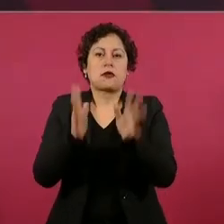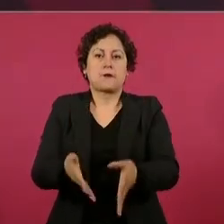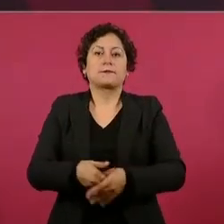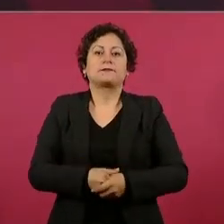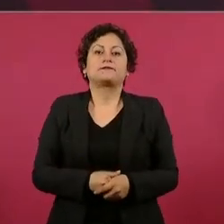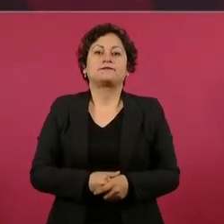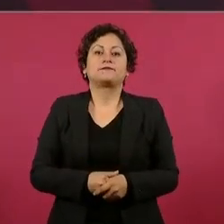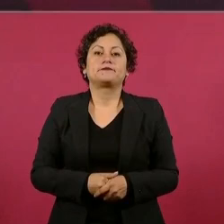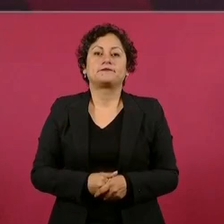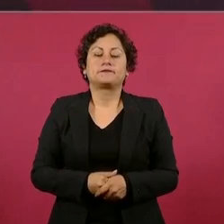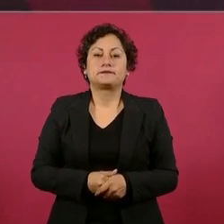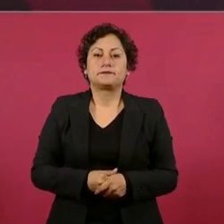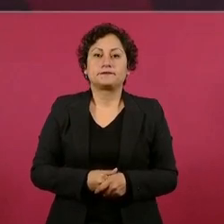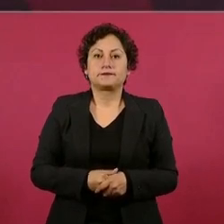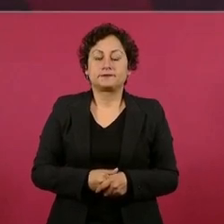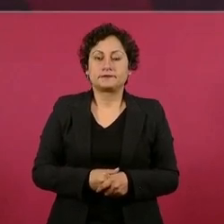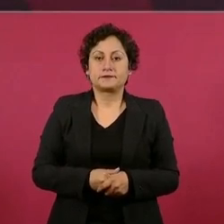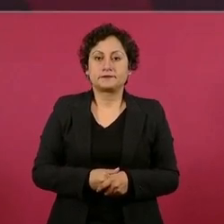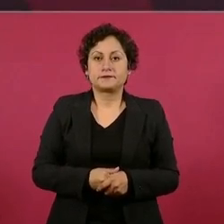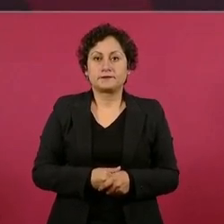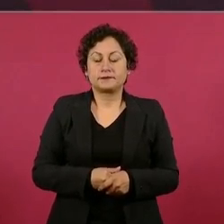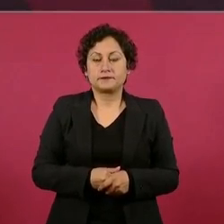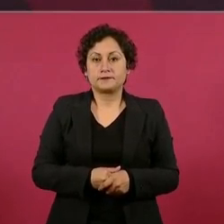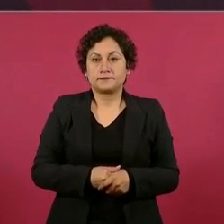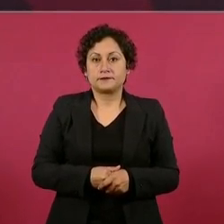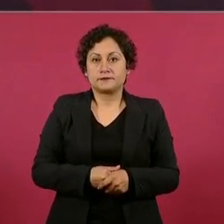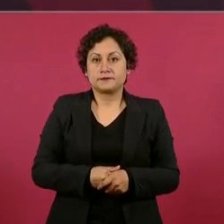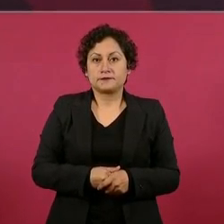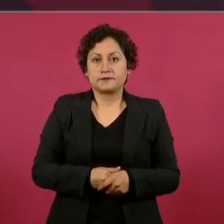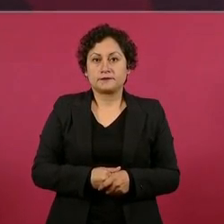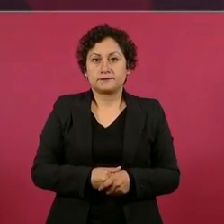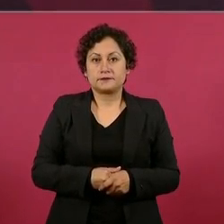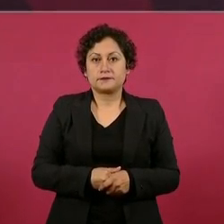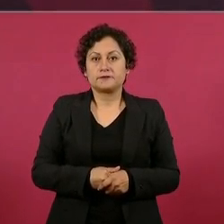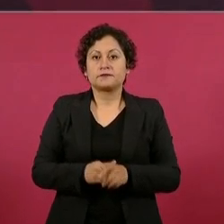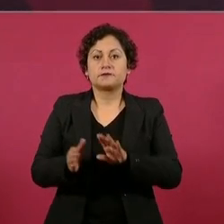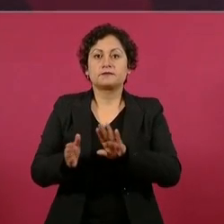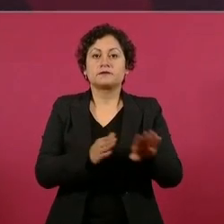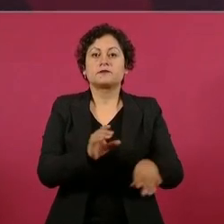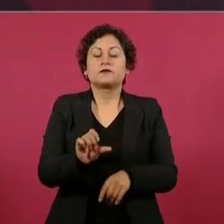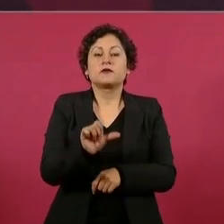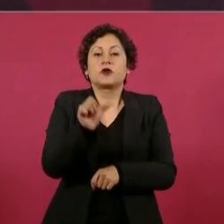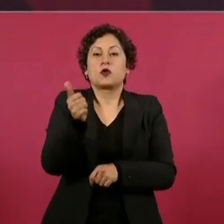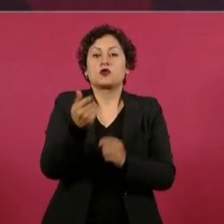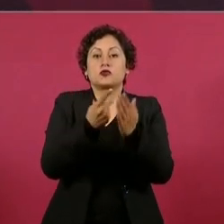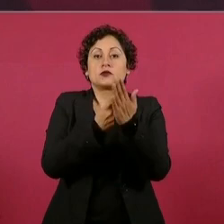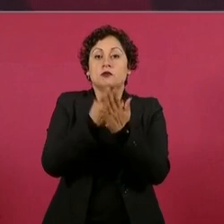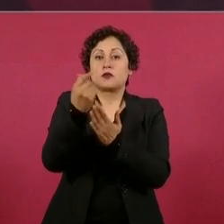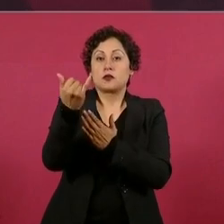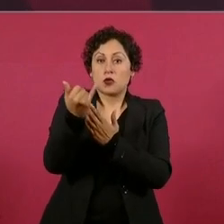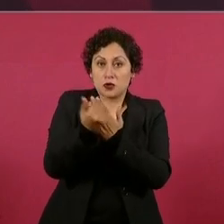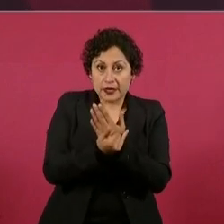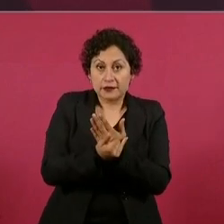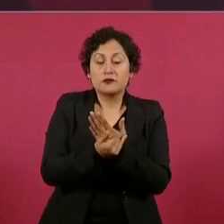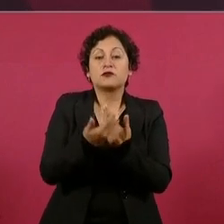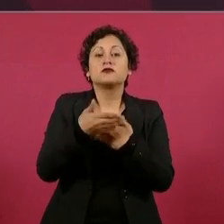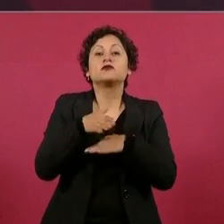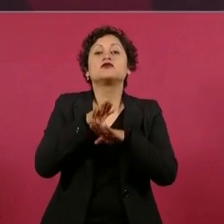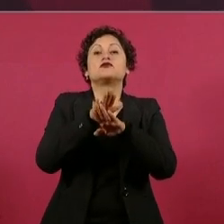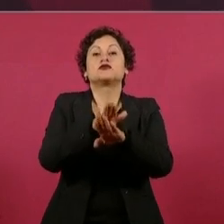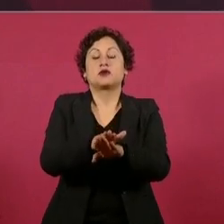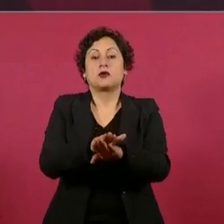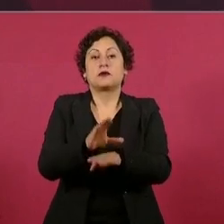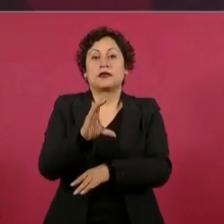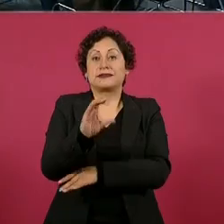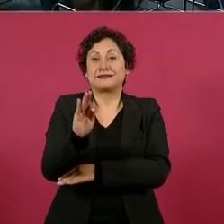Los proyectos de desarrollo, modernización de la Comisión Federal de